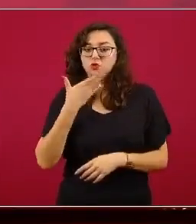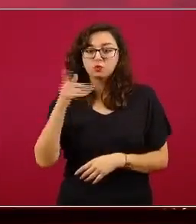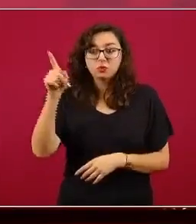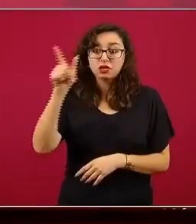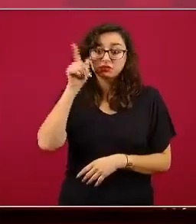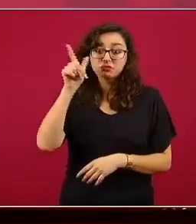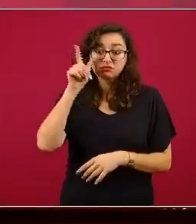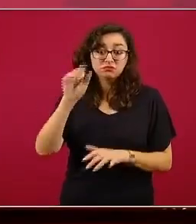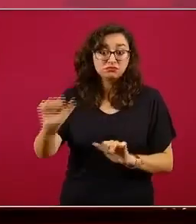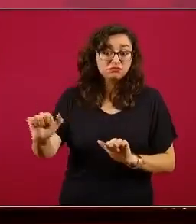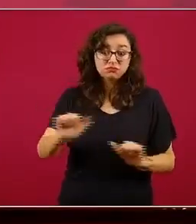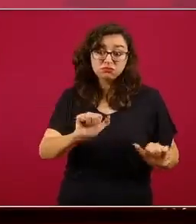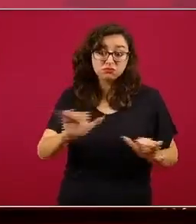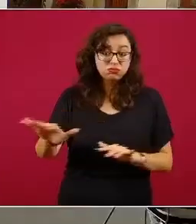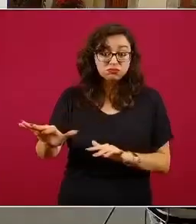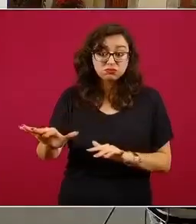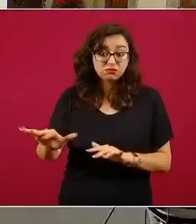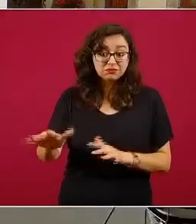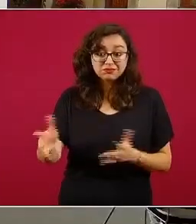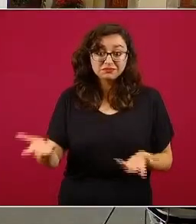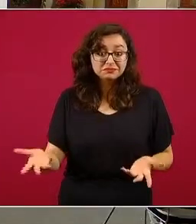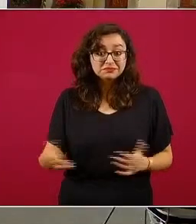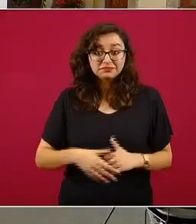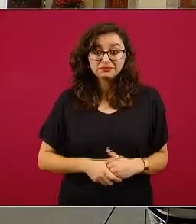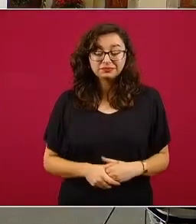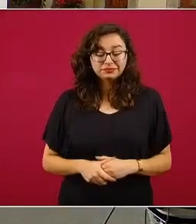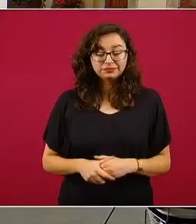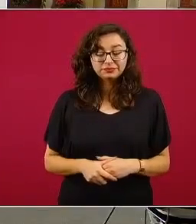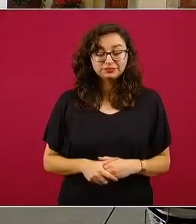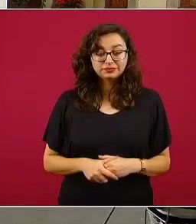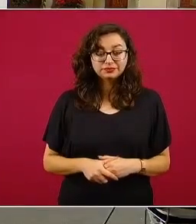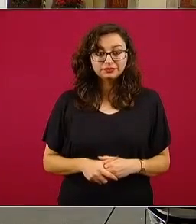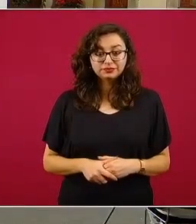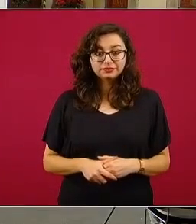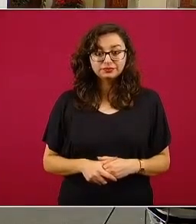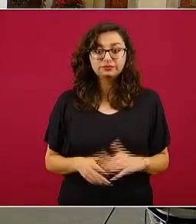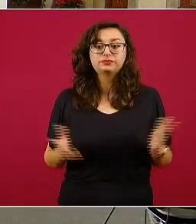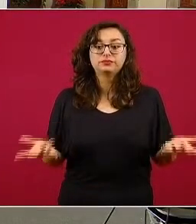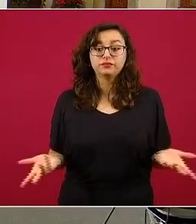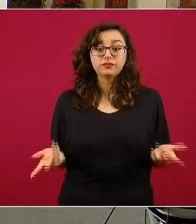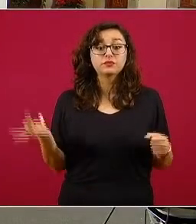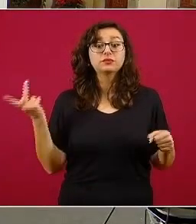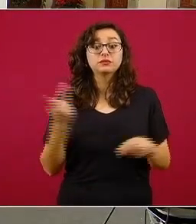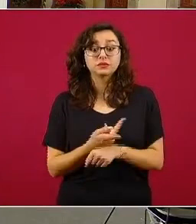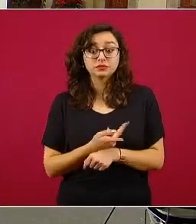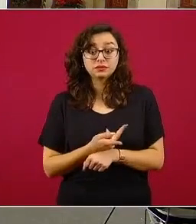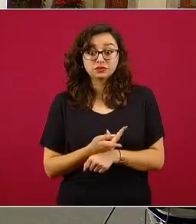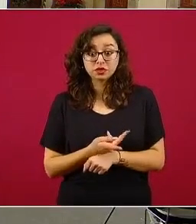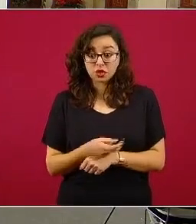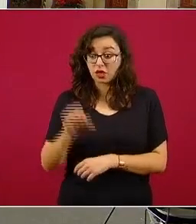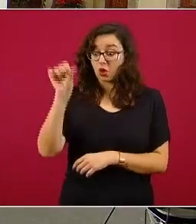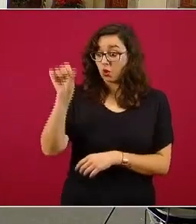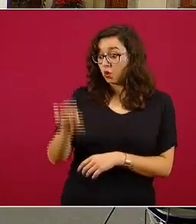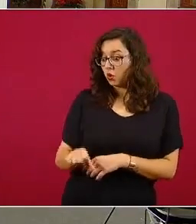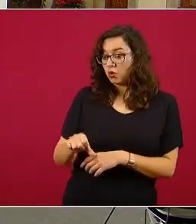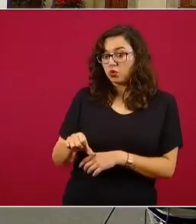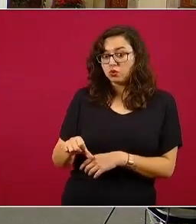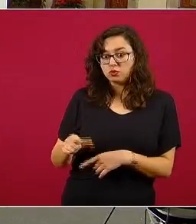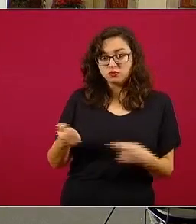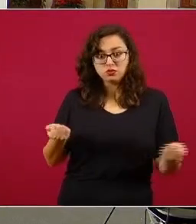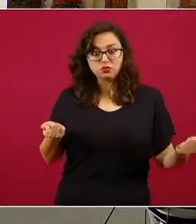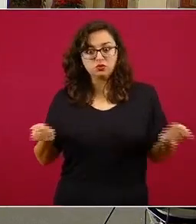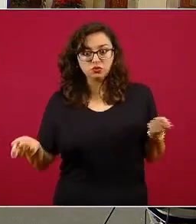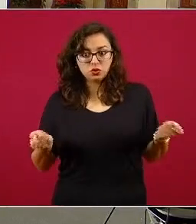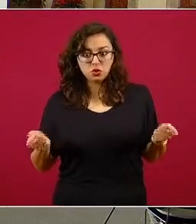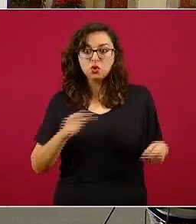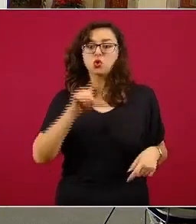Guadalupe antes del 12 de diciembre. Hoy ya logramos, la jefa de gobierno lo logró, el gobierno